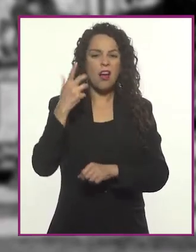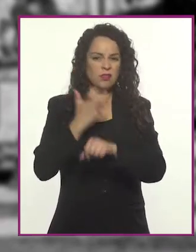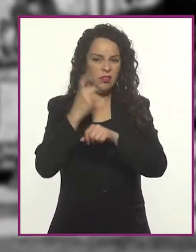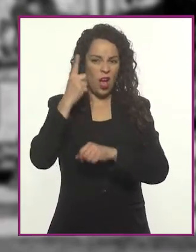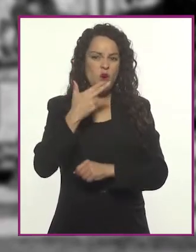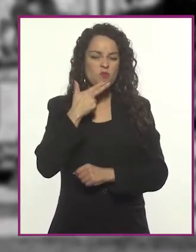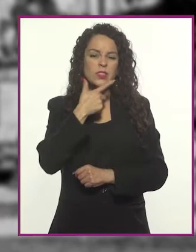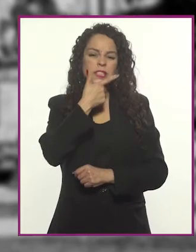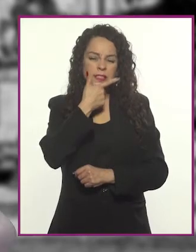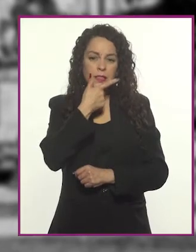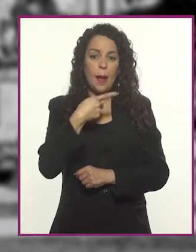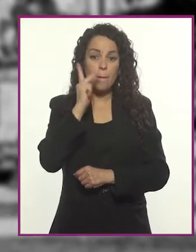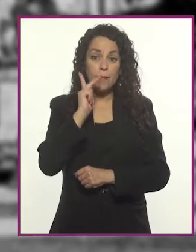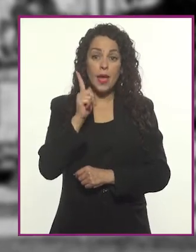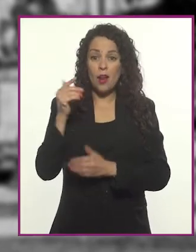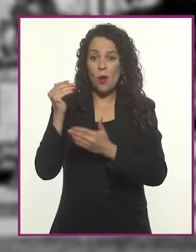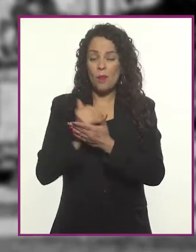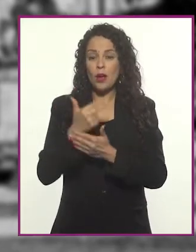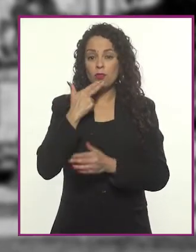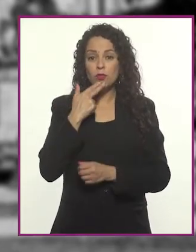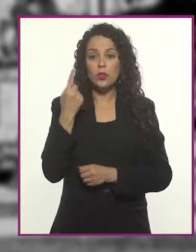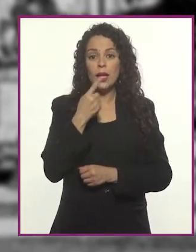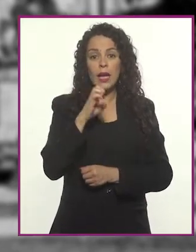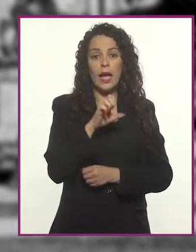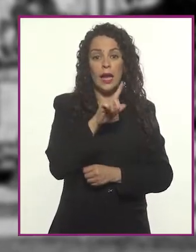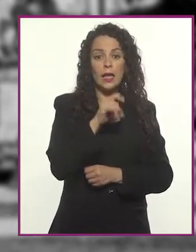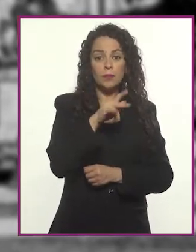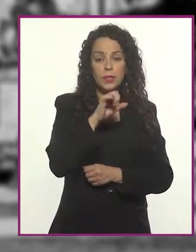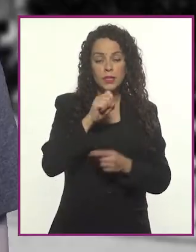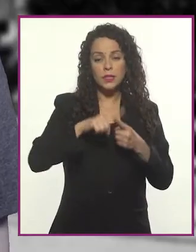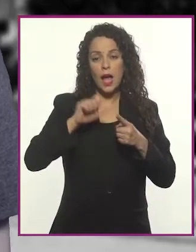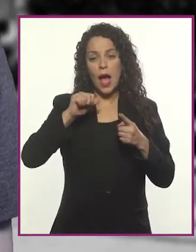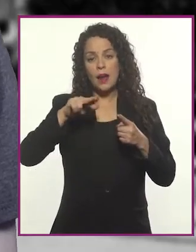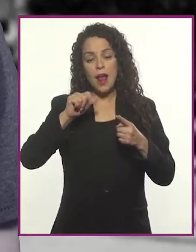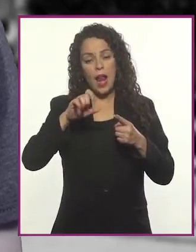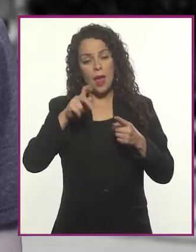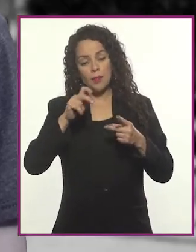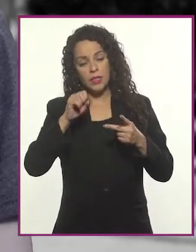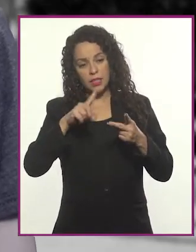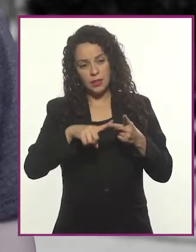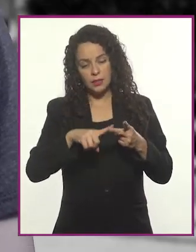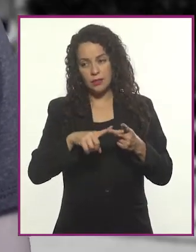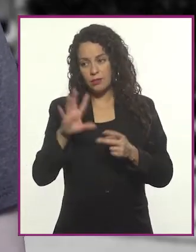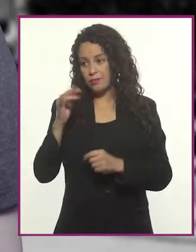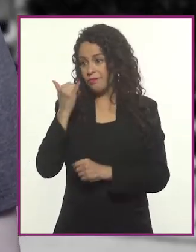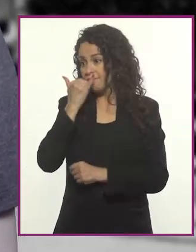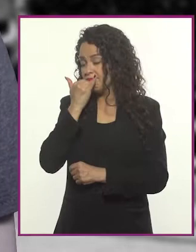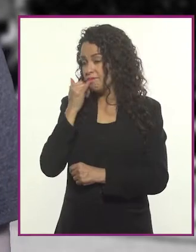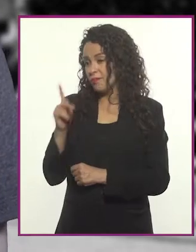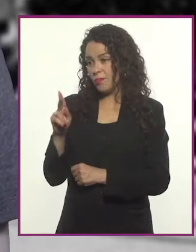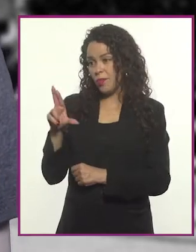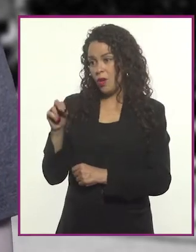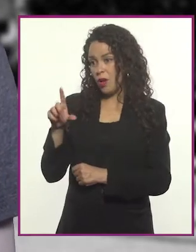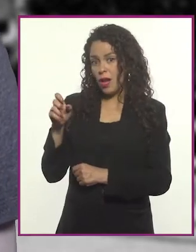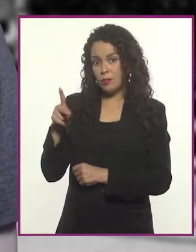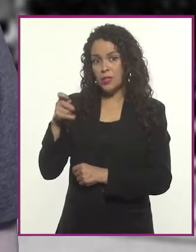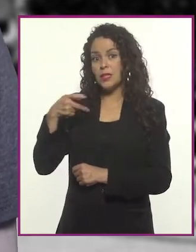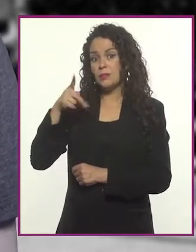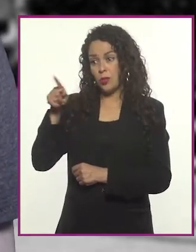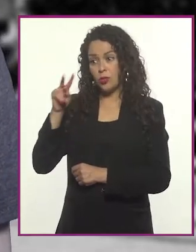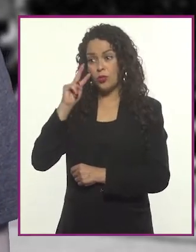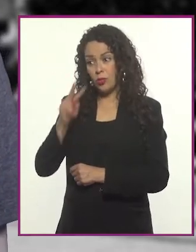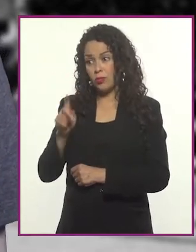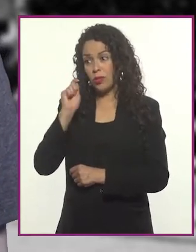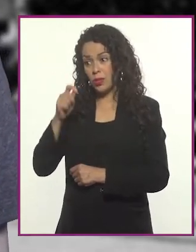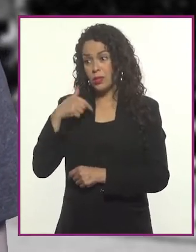que no es tan común como la elipsis o la analepsis. Tú disculparás la prolepsis, pero quiero que veas lo que me